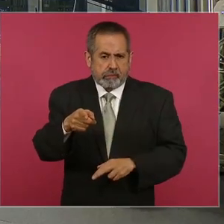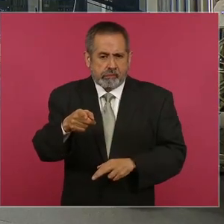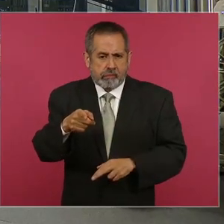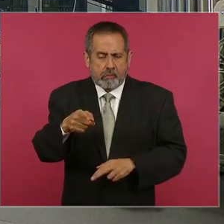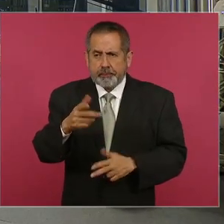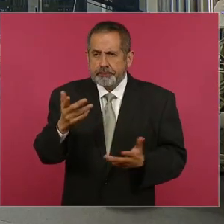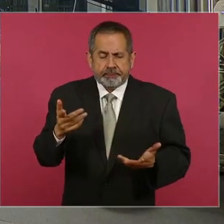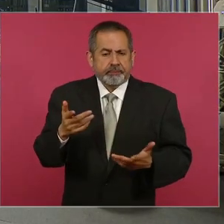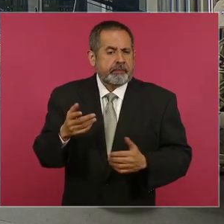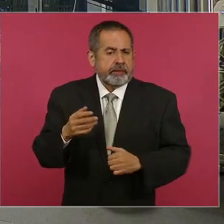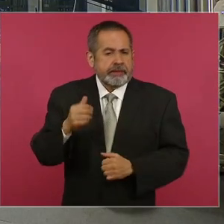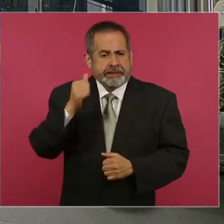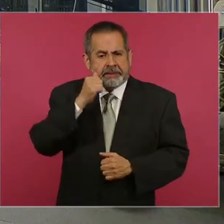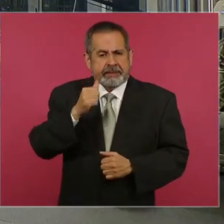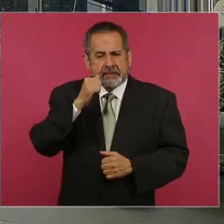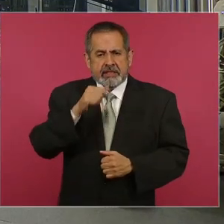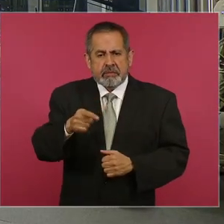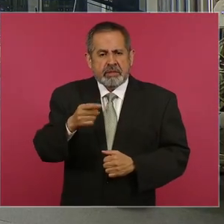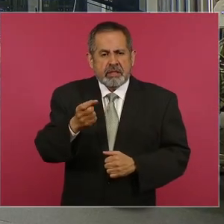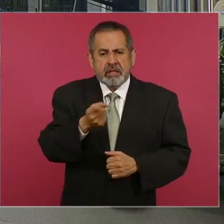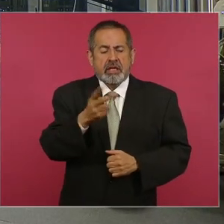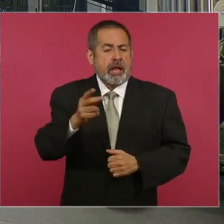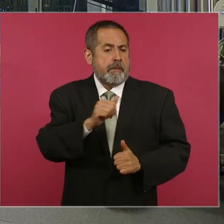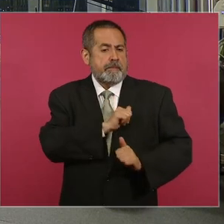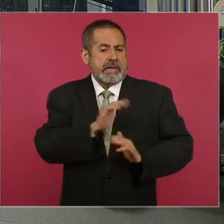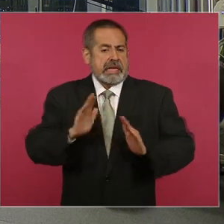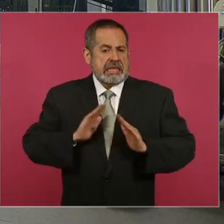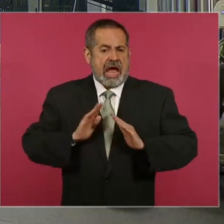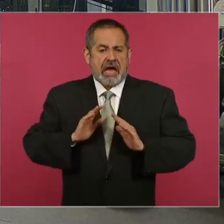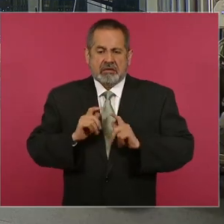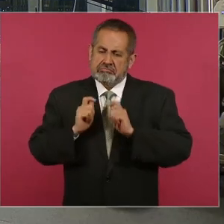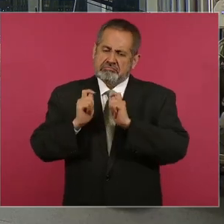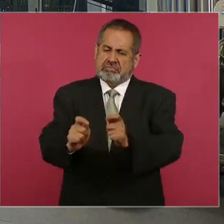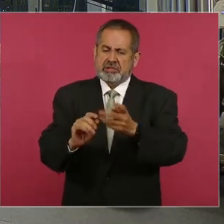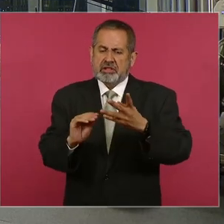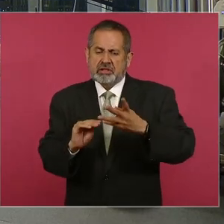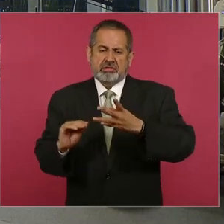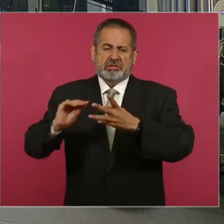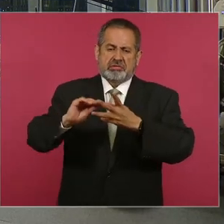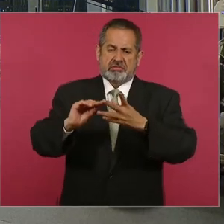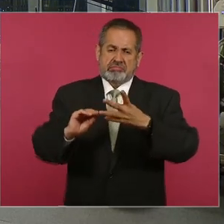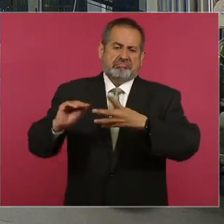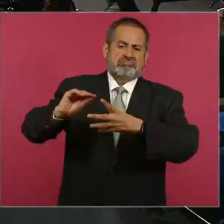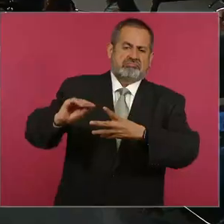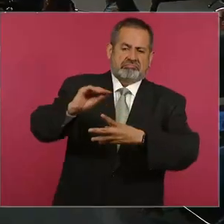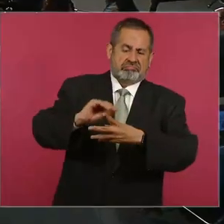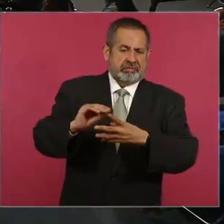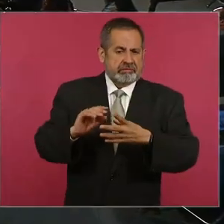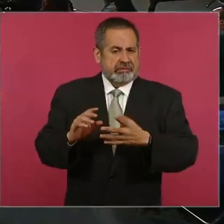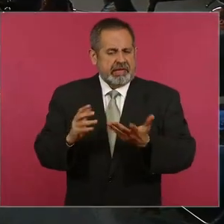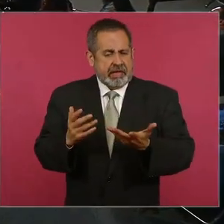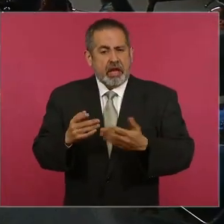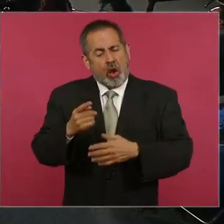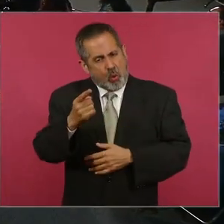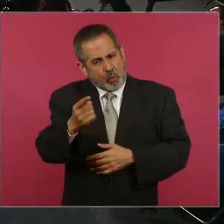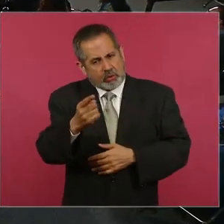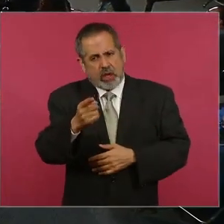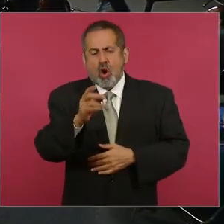este marco siempre hay ascensos dentro del Ejército, dentro de las Fuerzas Armadas. Preguntarle si usted